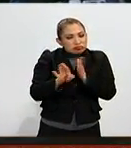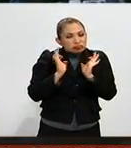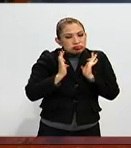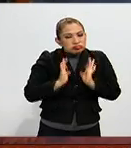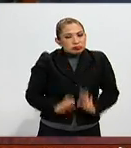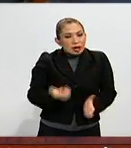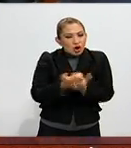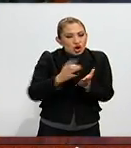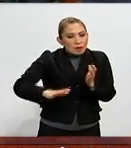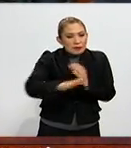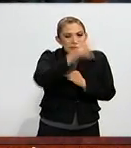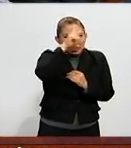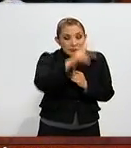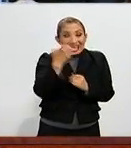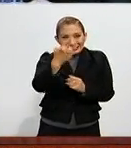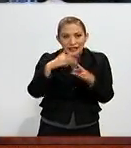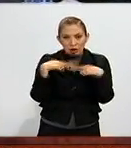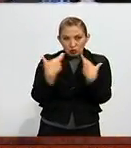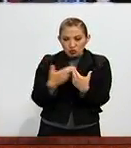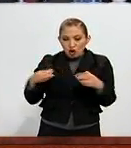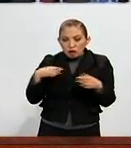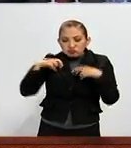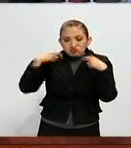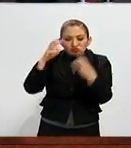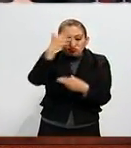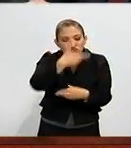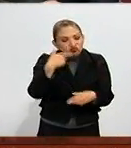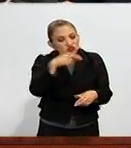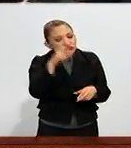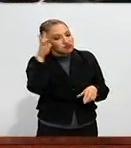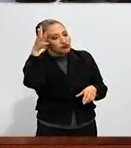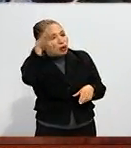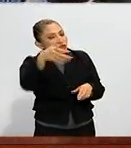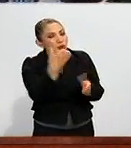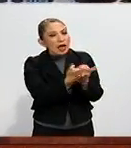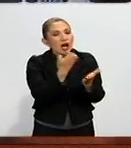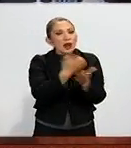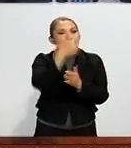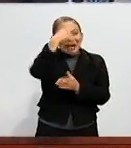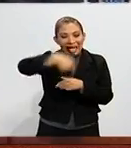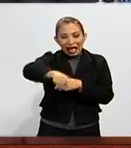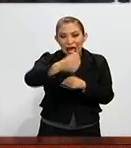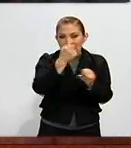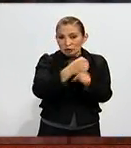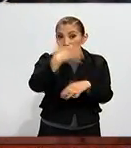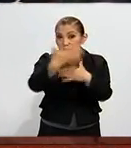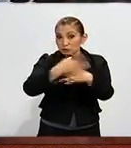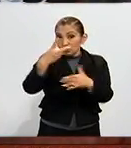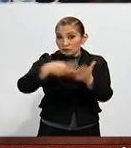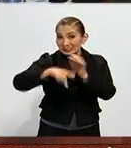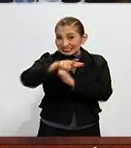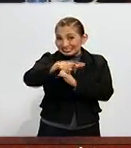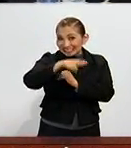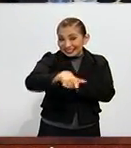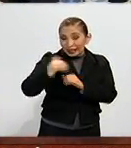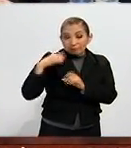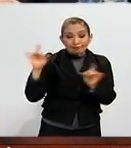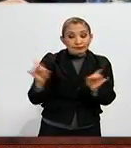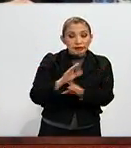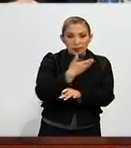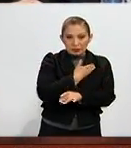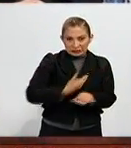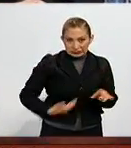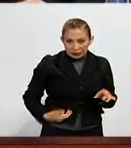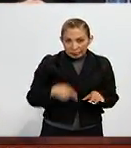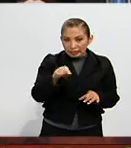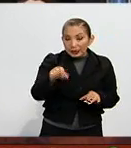estabilidad macroeconómica. En este encuentro se revisaron las perspectivas económicas para este año y para el próximo, ante lo cual el